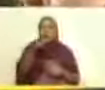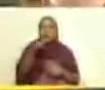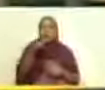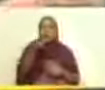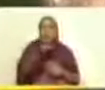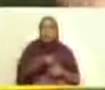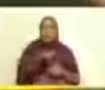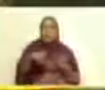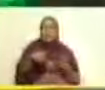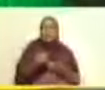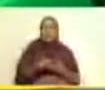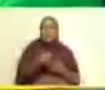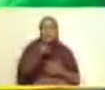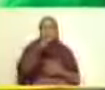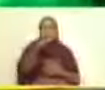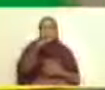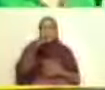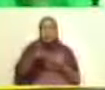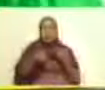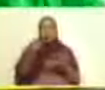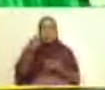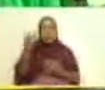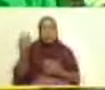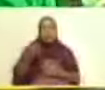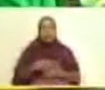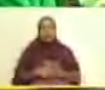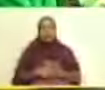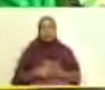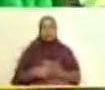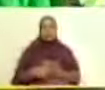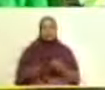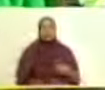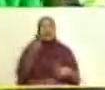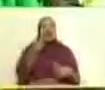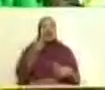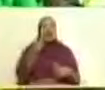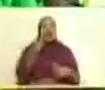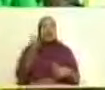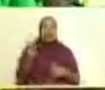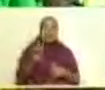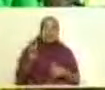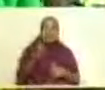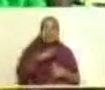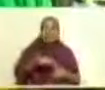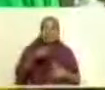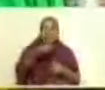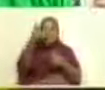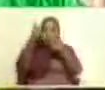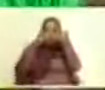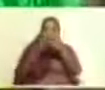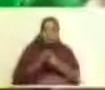Hablando de misiones y grandes misiones, madres de grandes misiones del comandante Chávez.